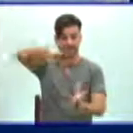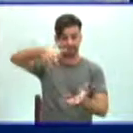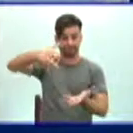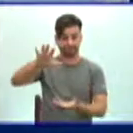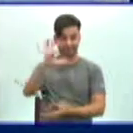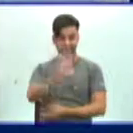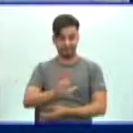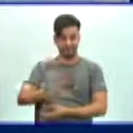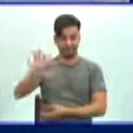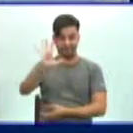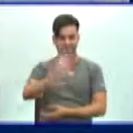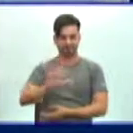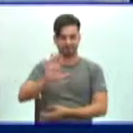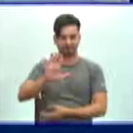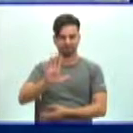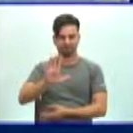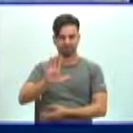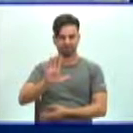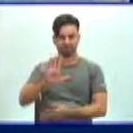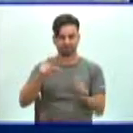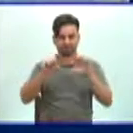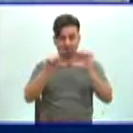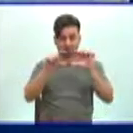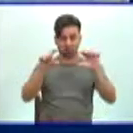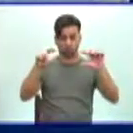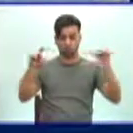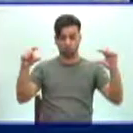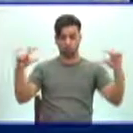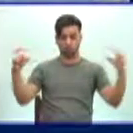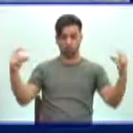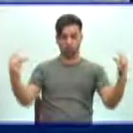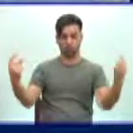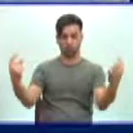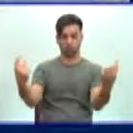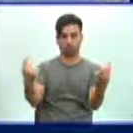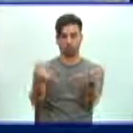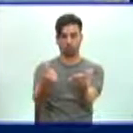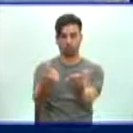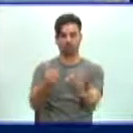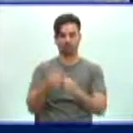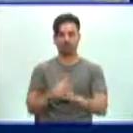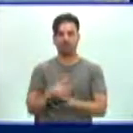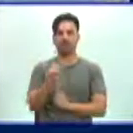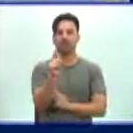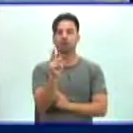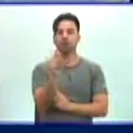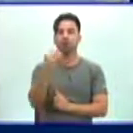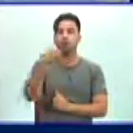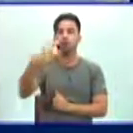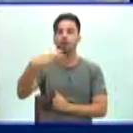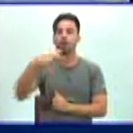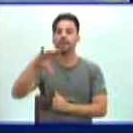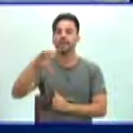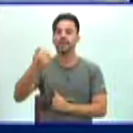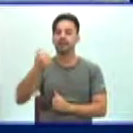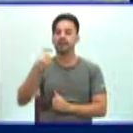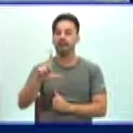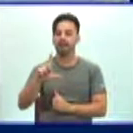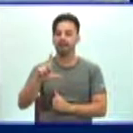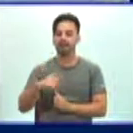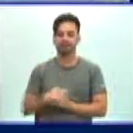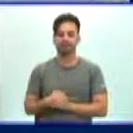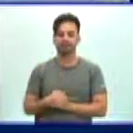El clima tropical lo encontramos, fíjense, al norte y al sur del